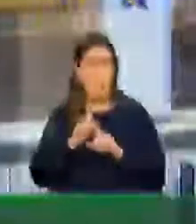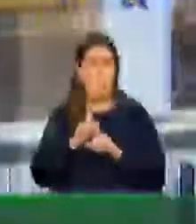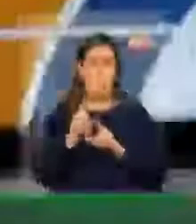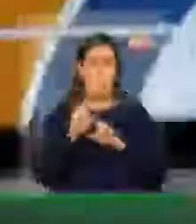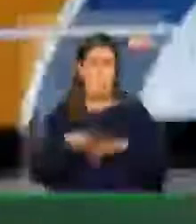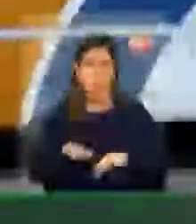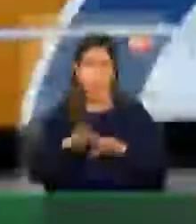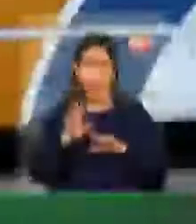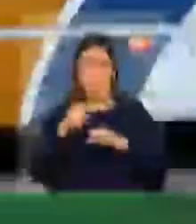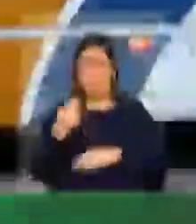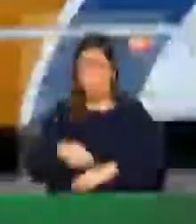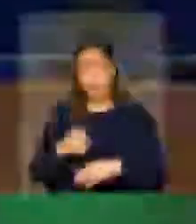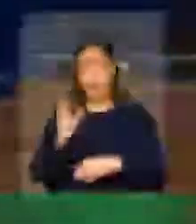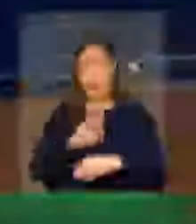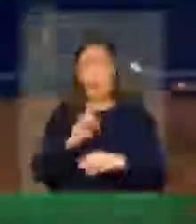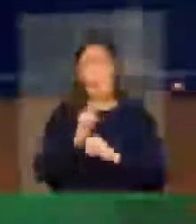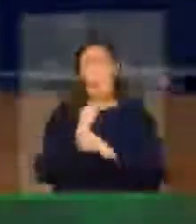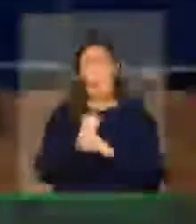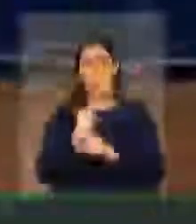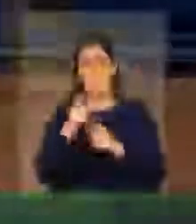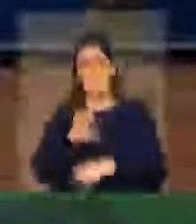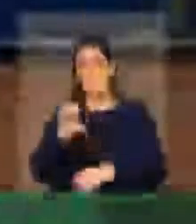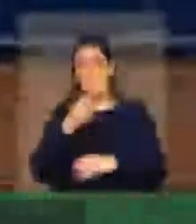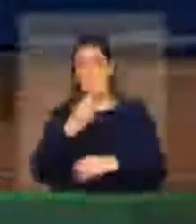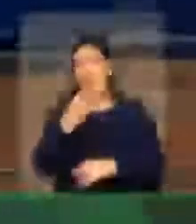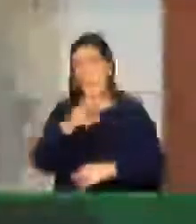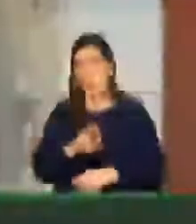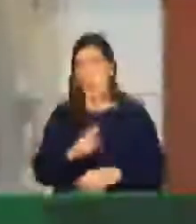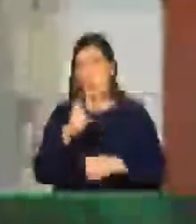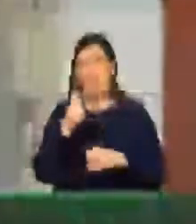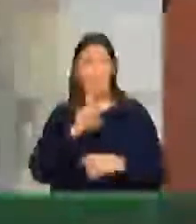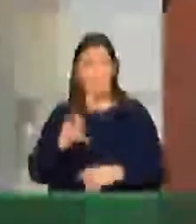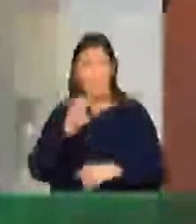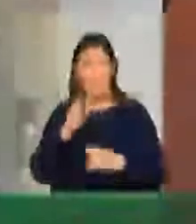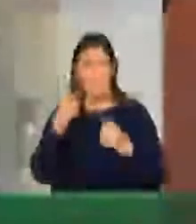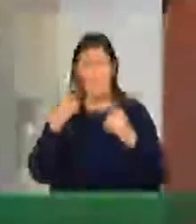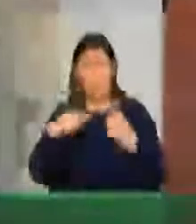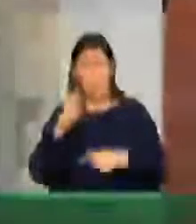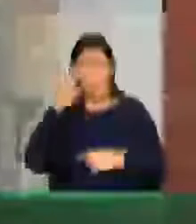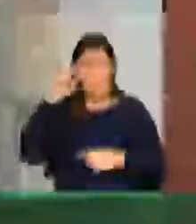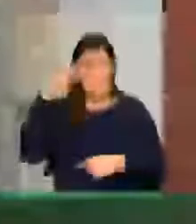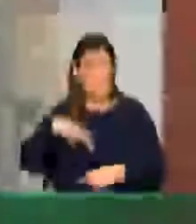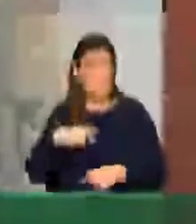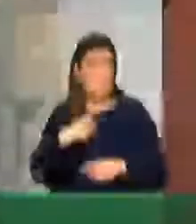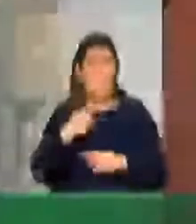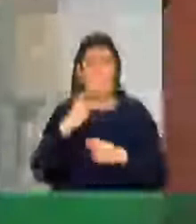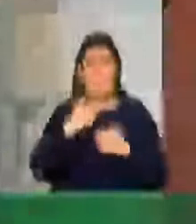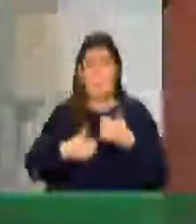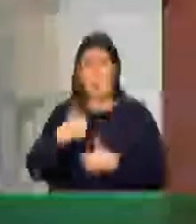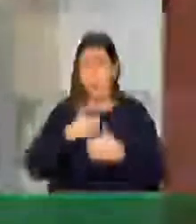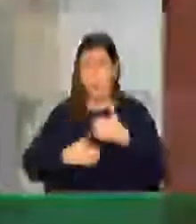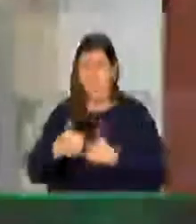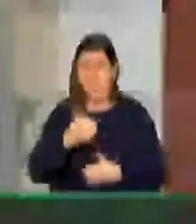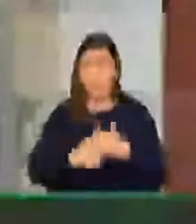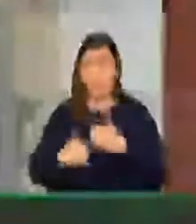de la pandemia, algo a lo que las empresas se han negado. Las empresas tienen que generar un plan de rotación que al